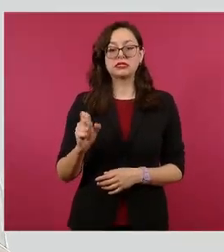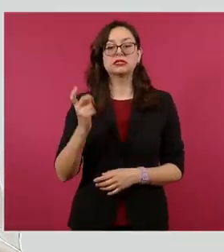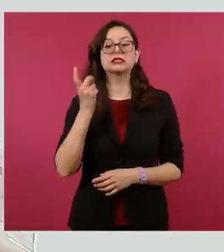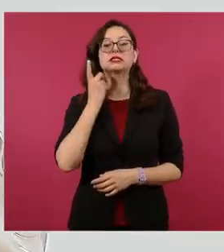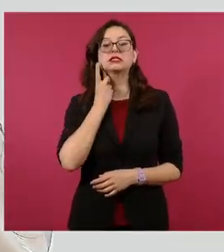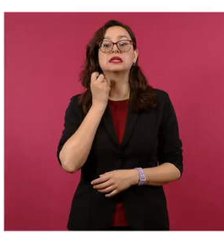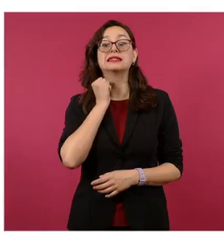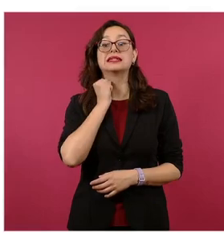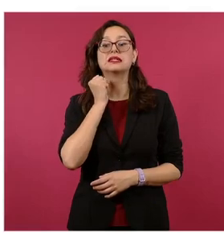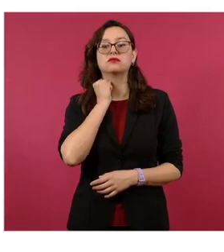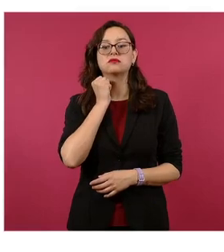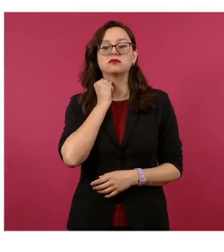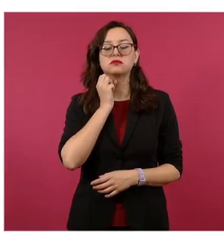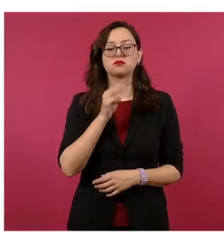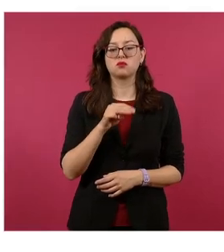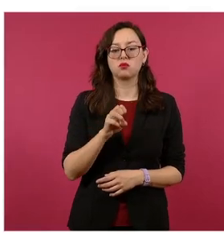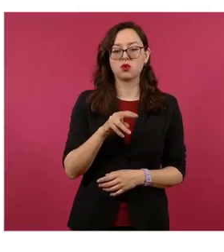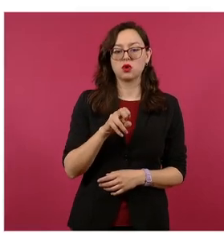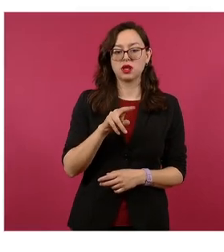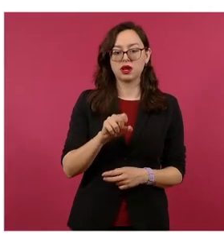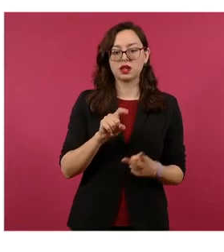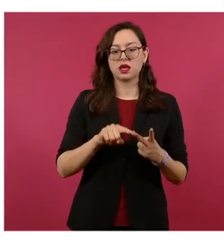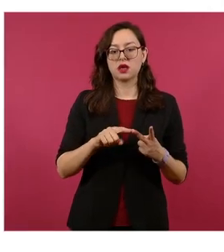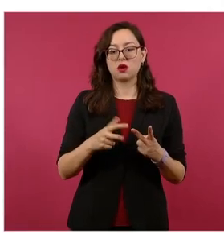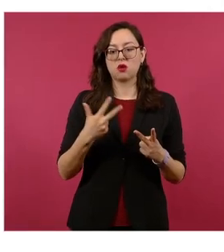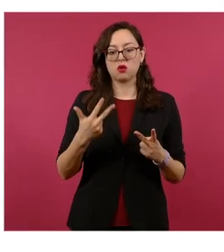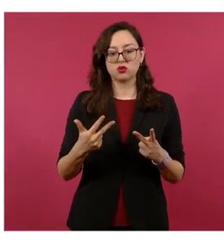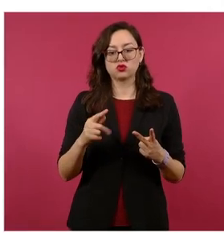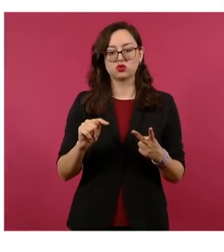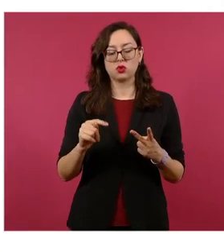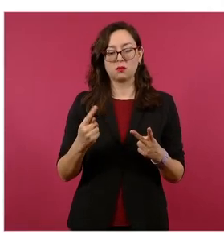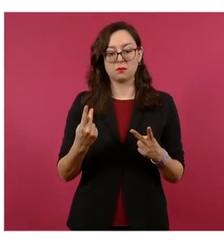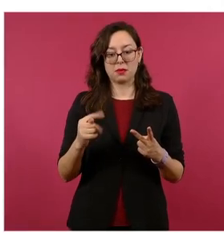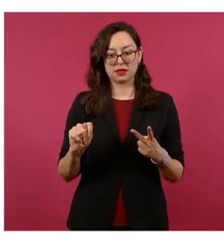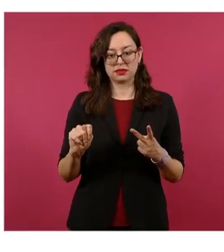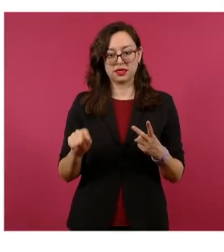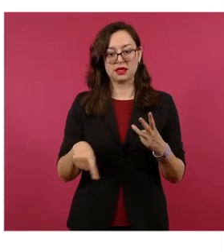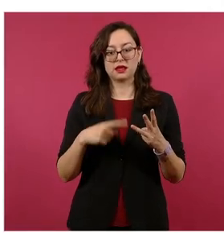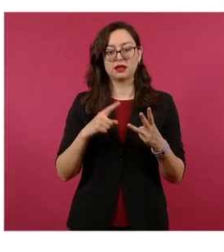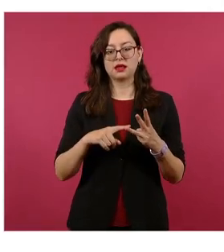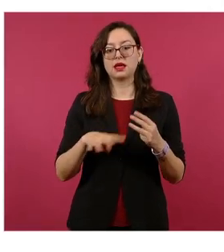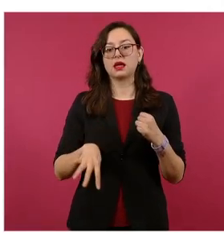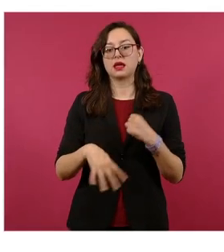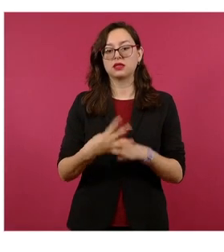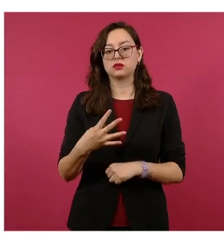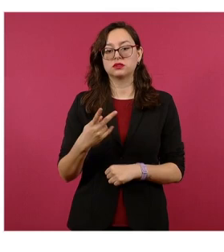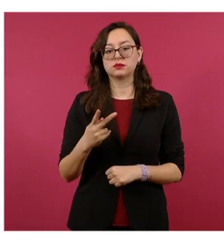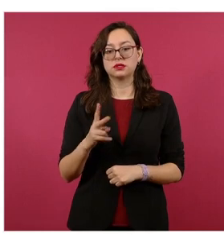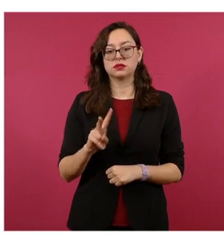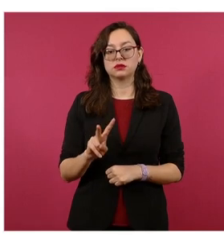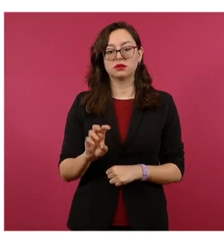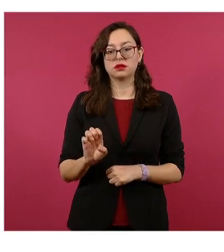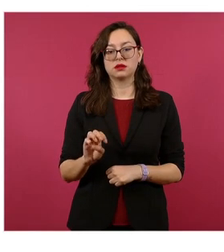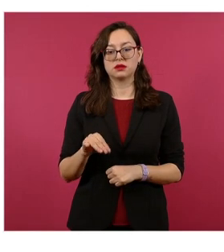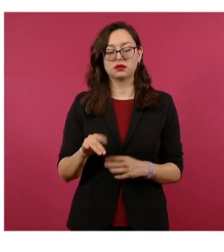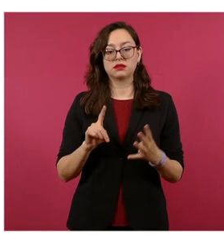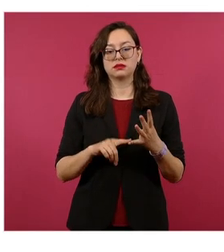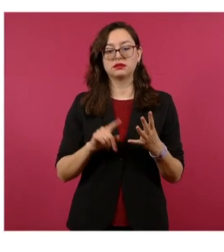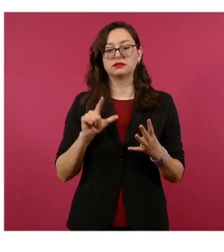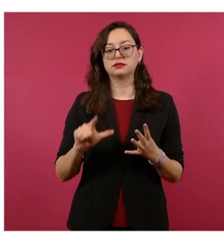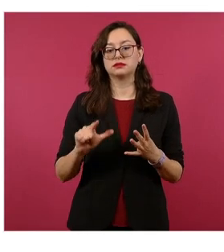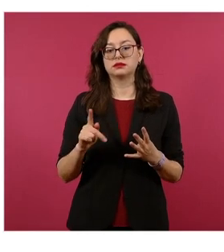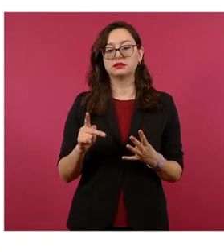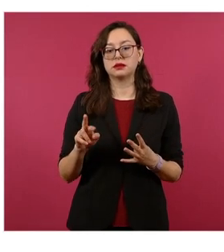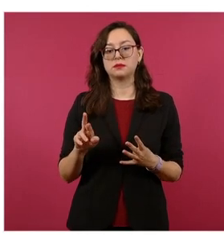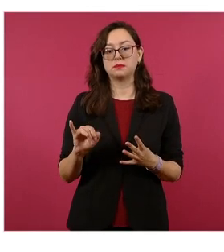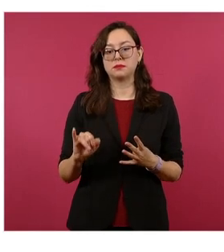por Morena, 8 por el Partido del Trabajo, 14 por el Partido Verde, 17 por el PRI,